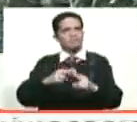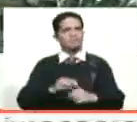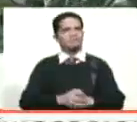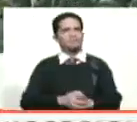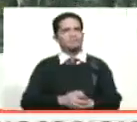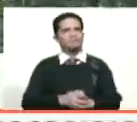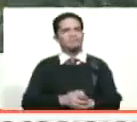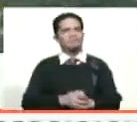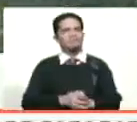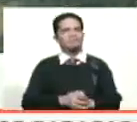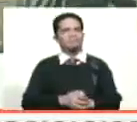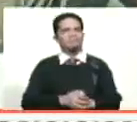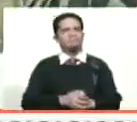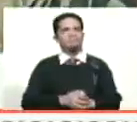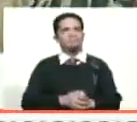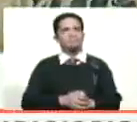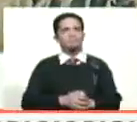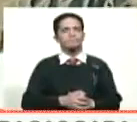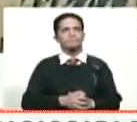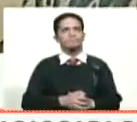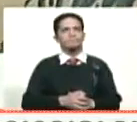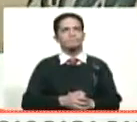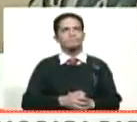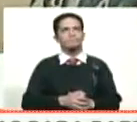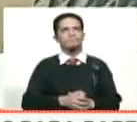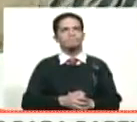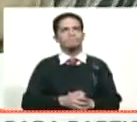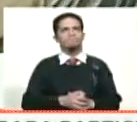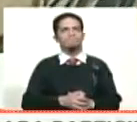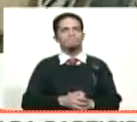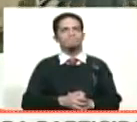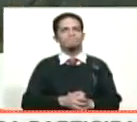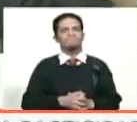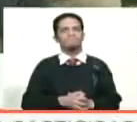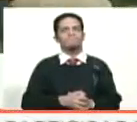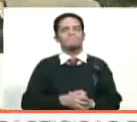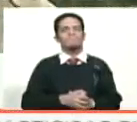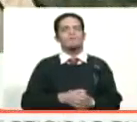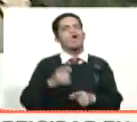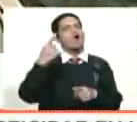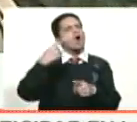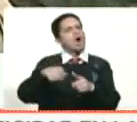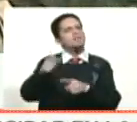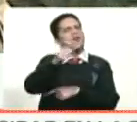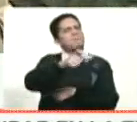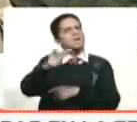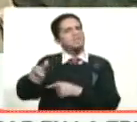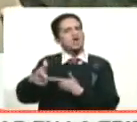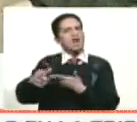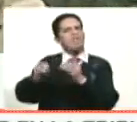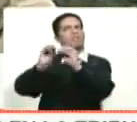frente a quienes convocan al intervencionismo imperialista,